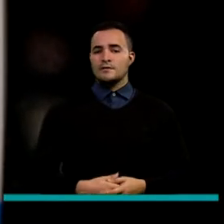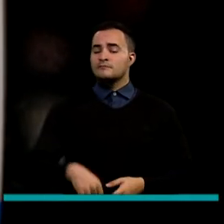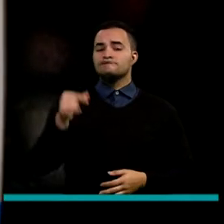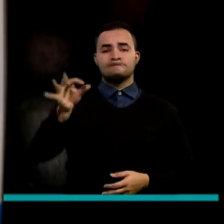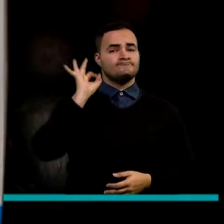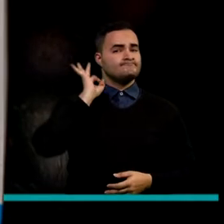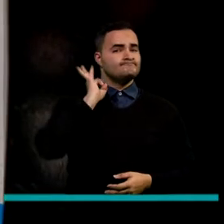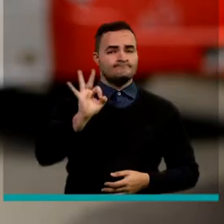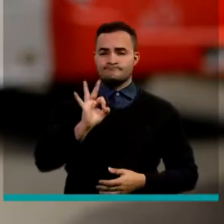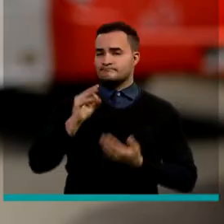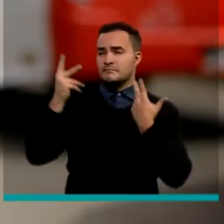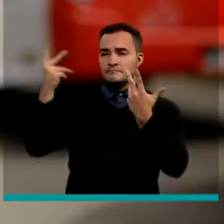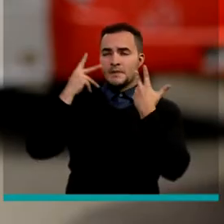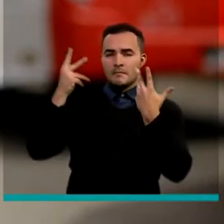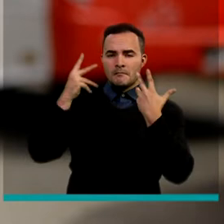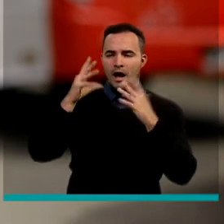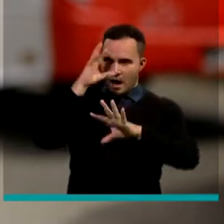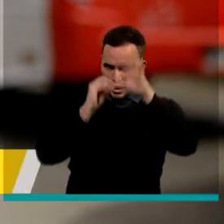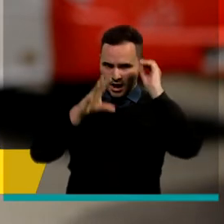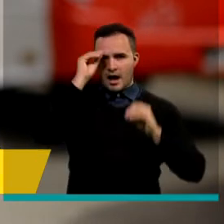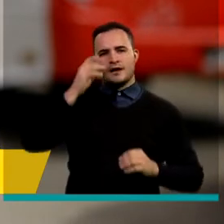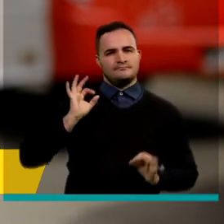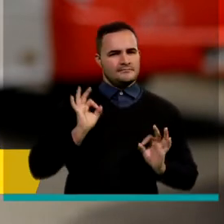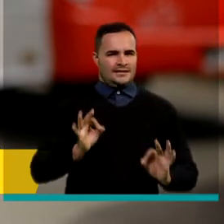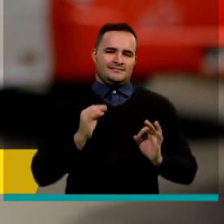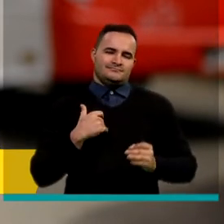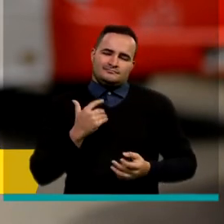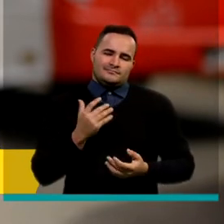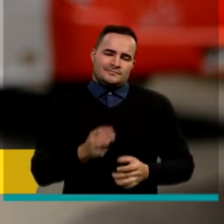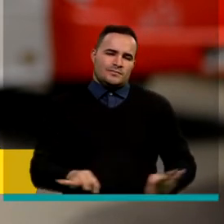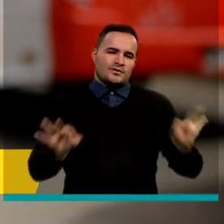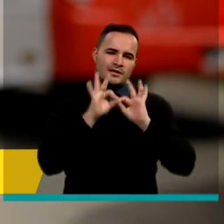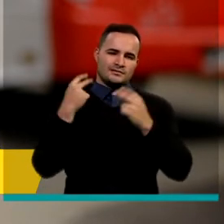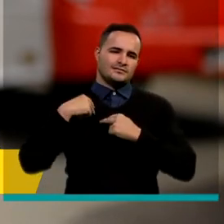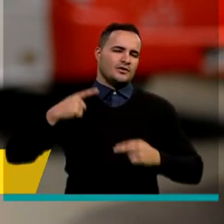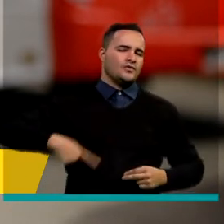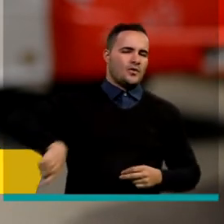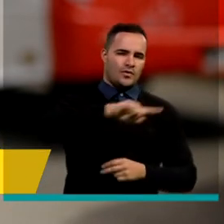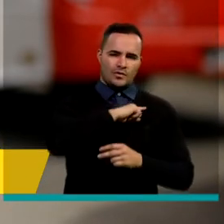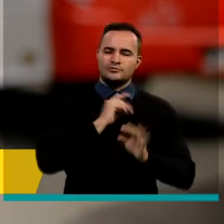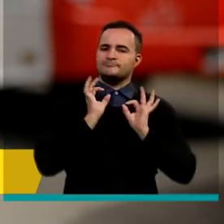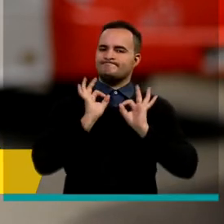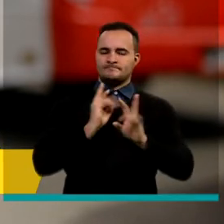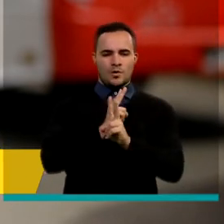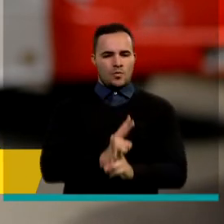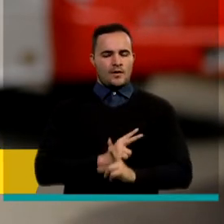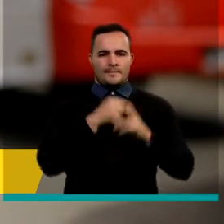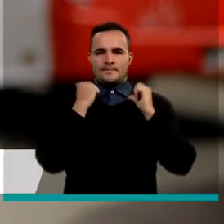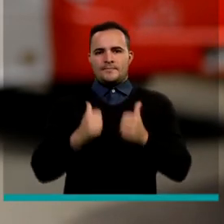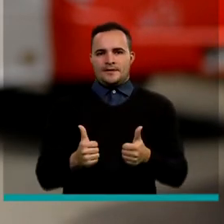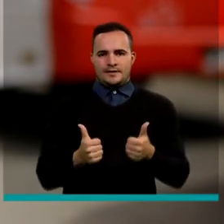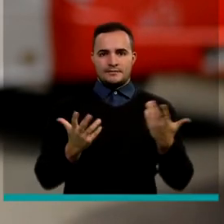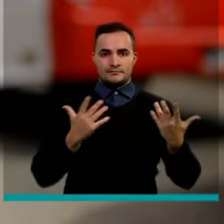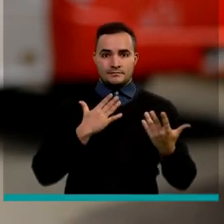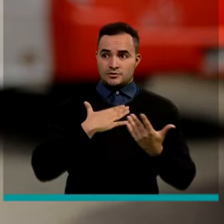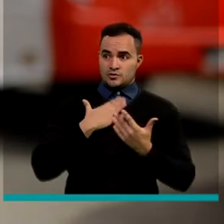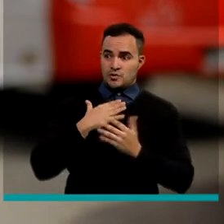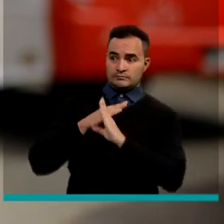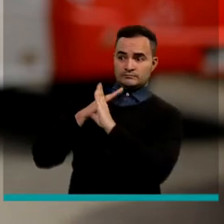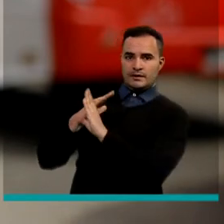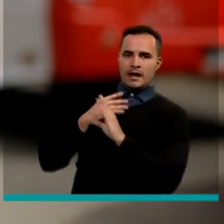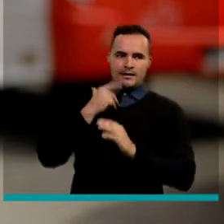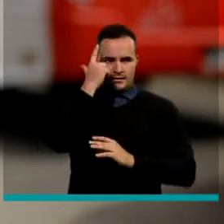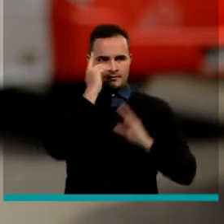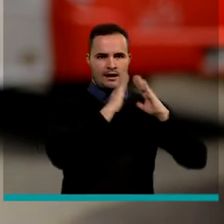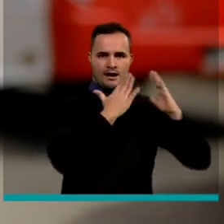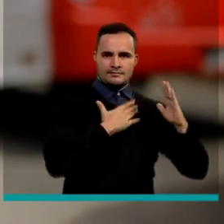la capacitación. Todos sabemos que nos tenemos que cuidar de esto que estamos viviendo ahora y cuidar a nuestras familias,